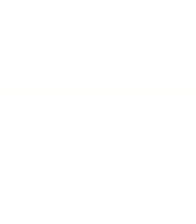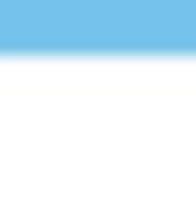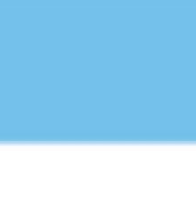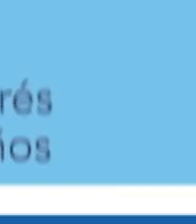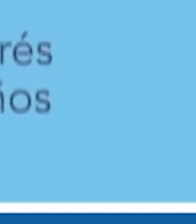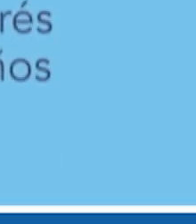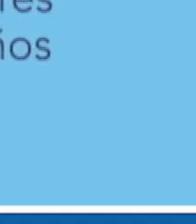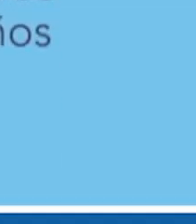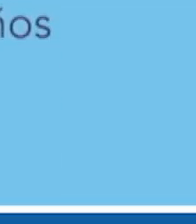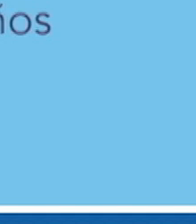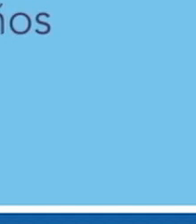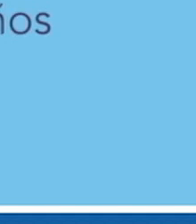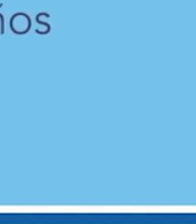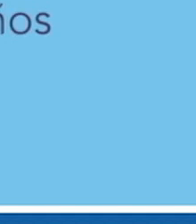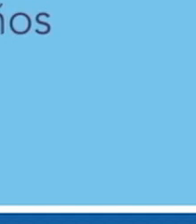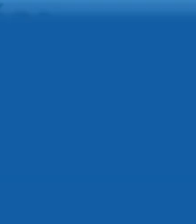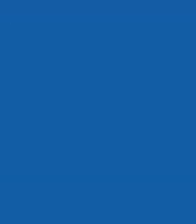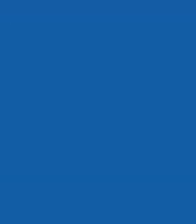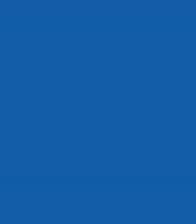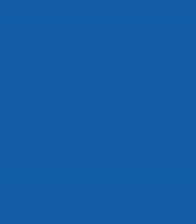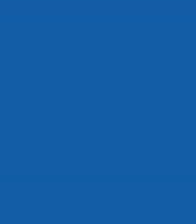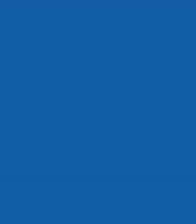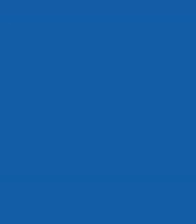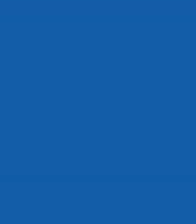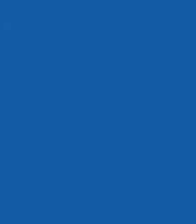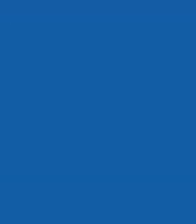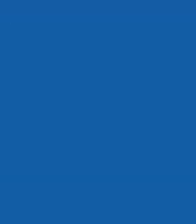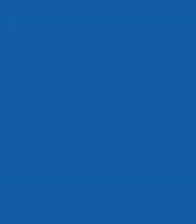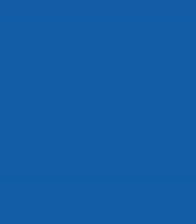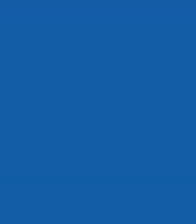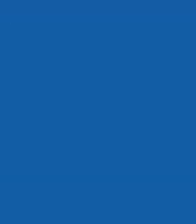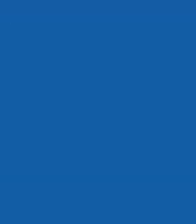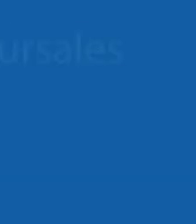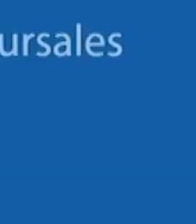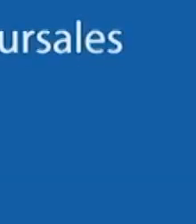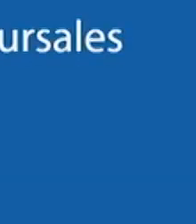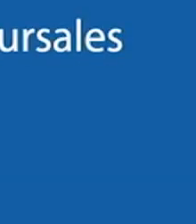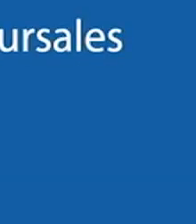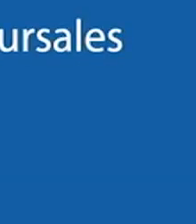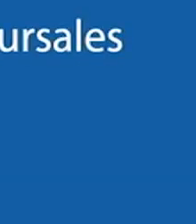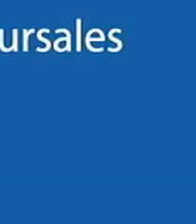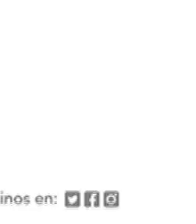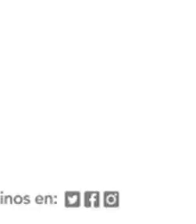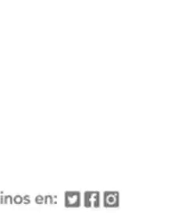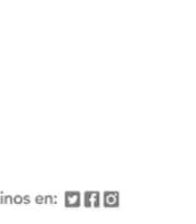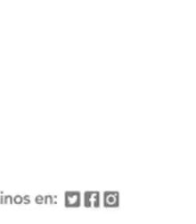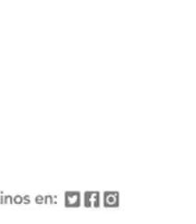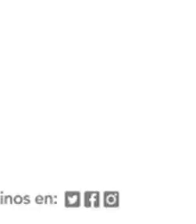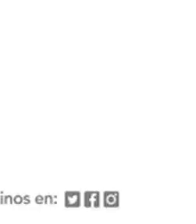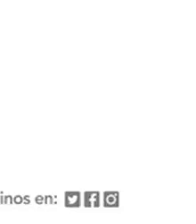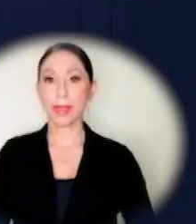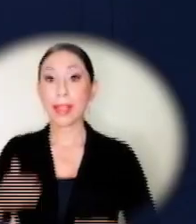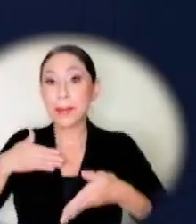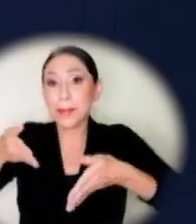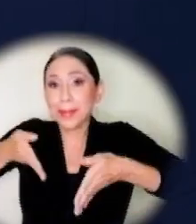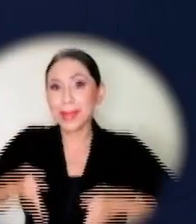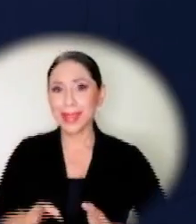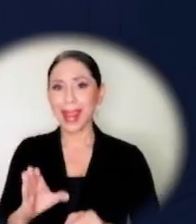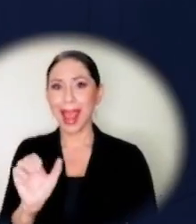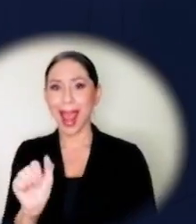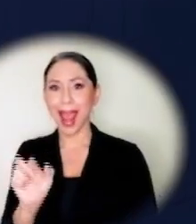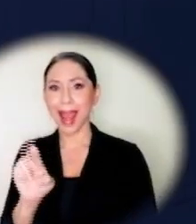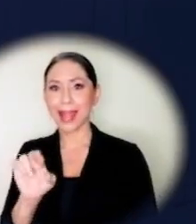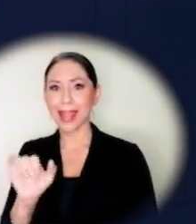Camino. Tenemos el mejor financiamiento para todas tus aventuras al volante. Solicítalo ya. Mi hija